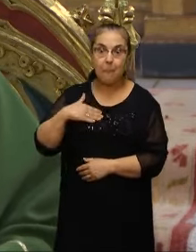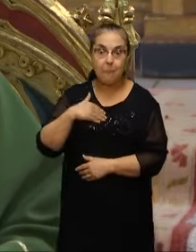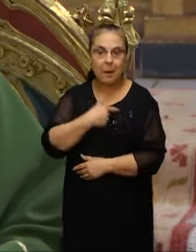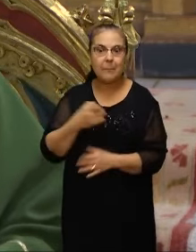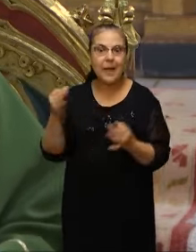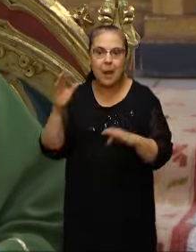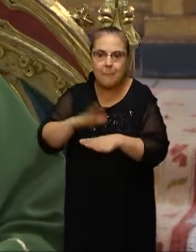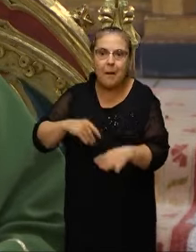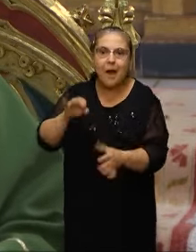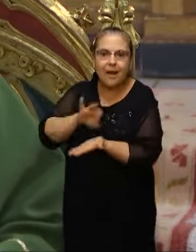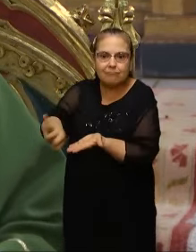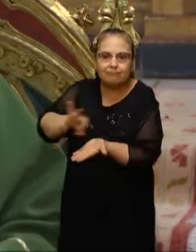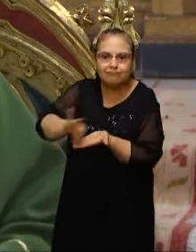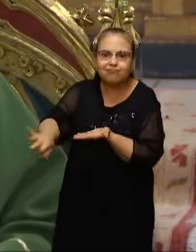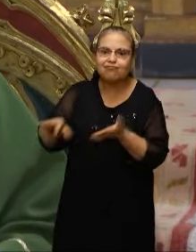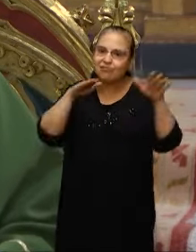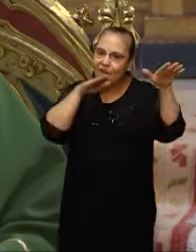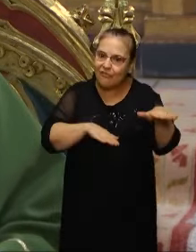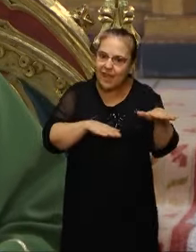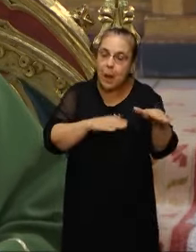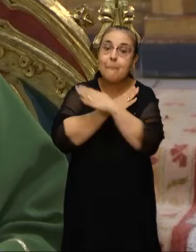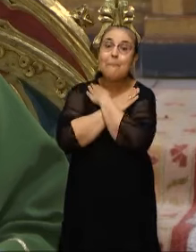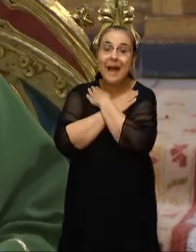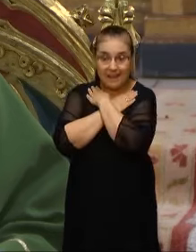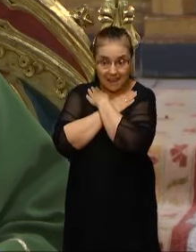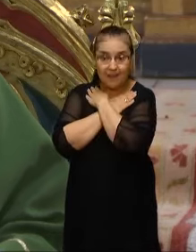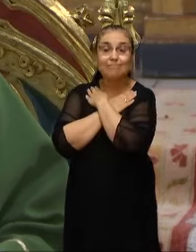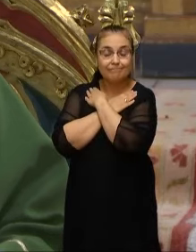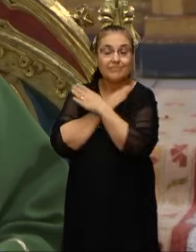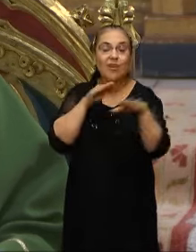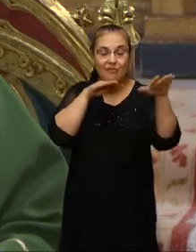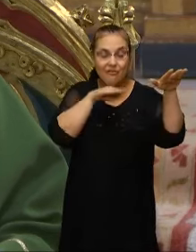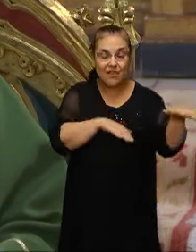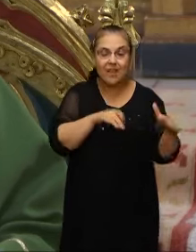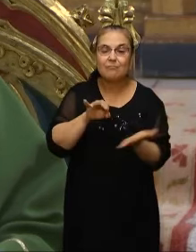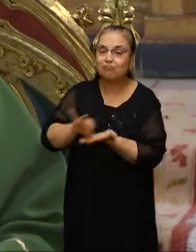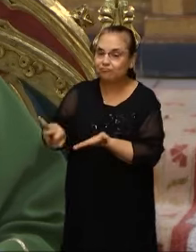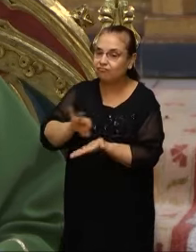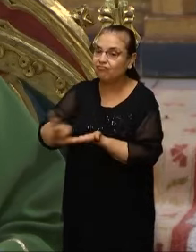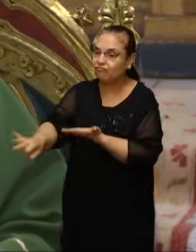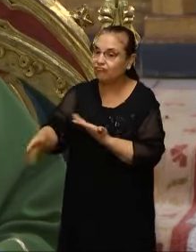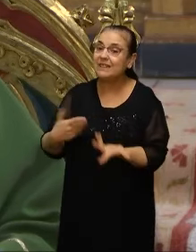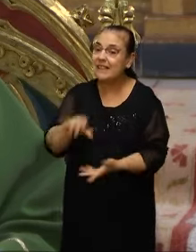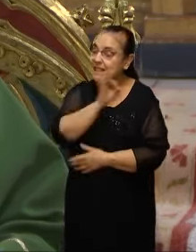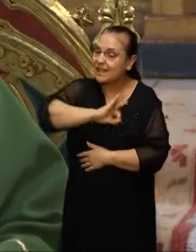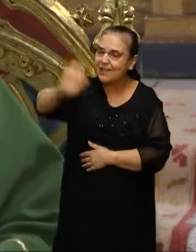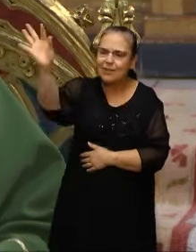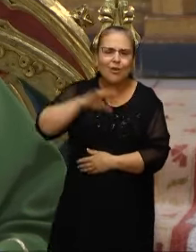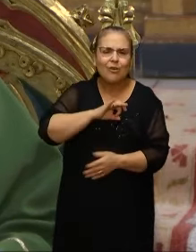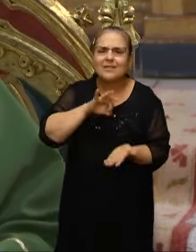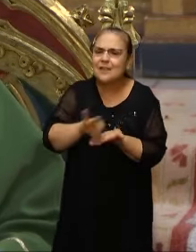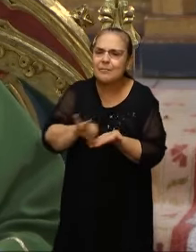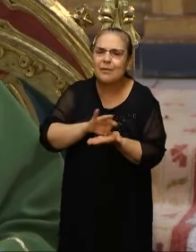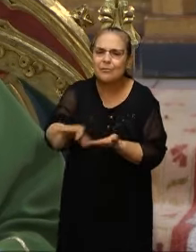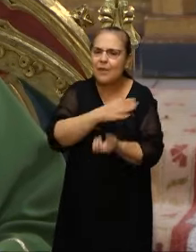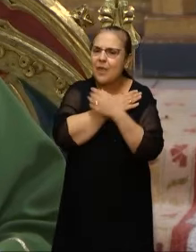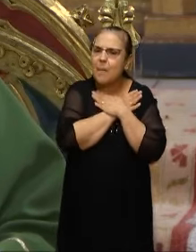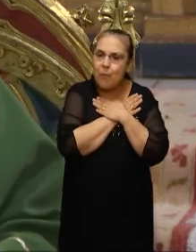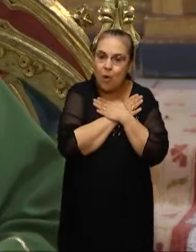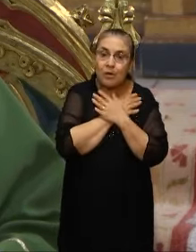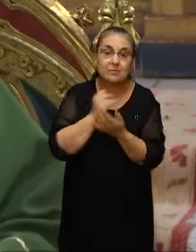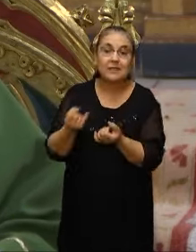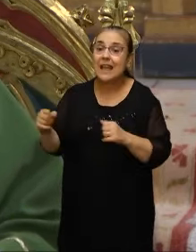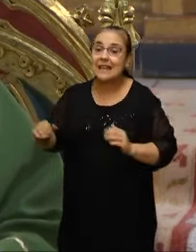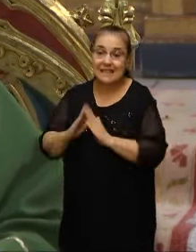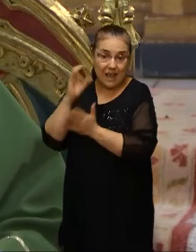siervos fieles María es la fiel esclava y servidora del señor sirviendo con servid de amor San José después y